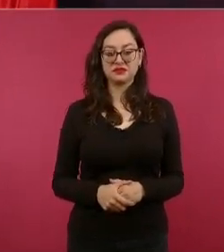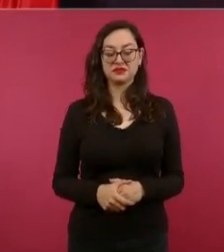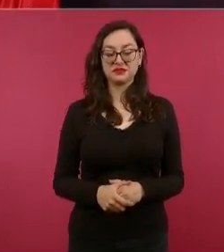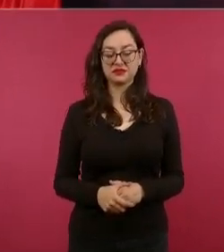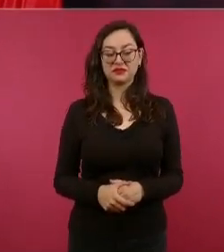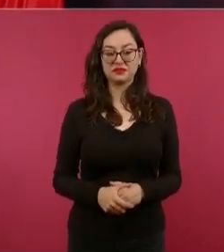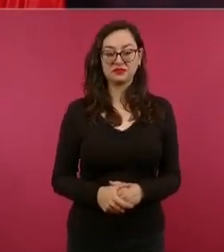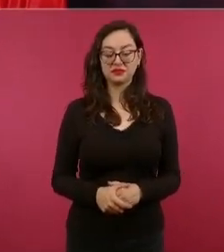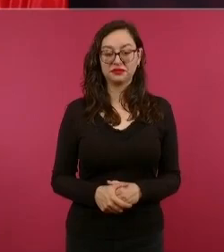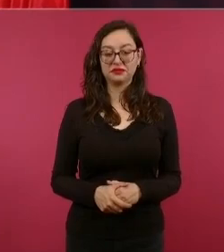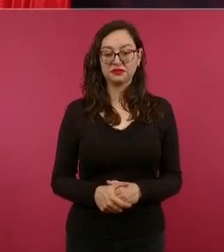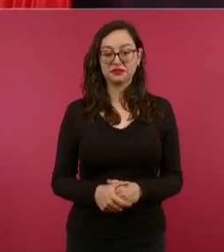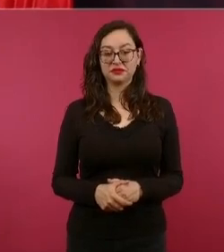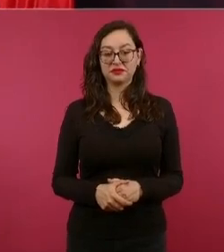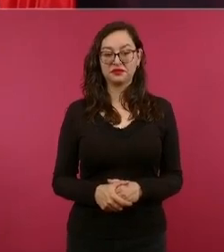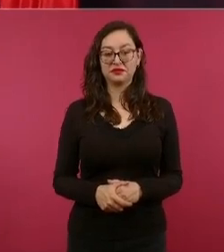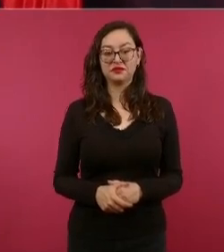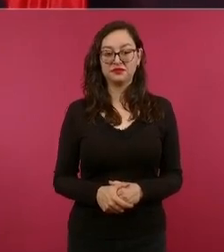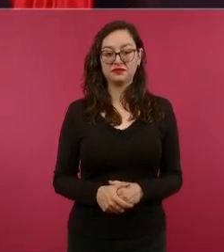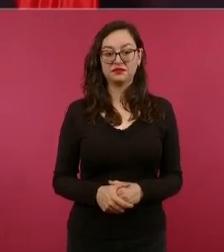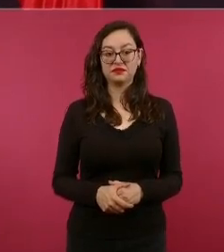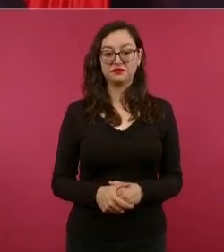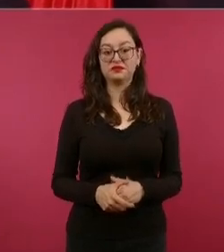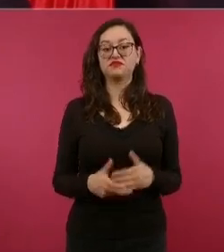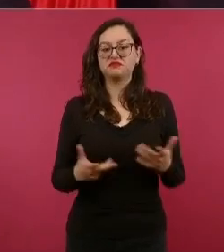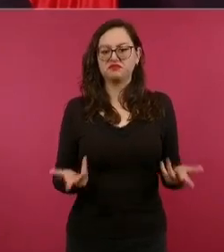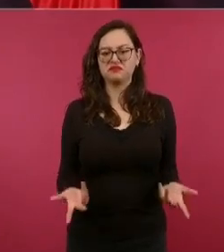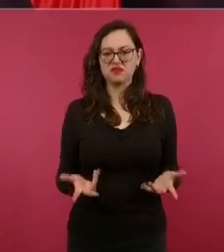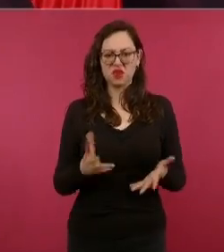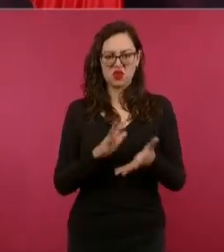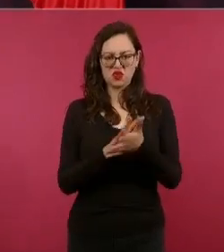Sí. Pues dice, ponían la tortilla